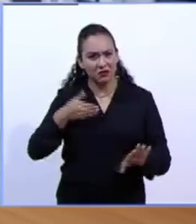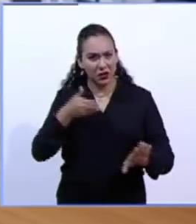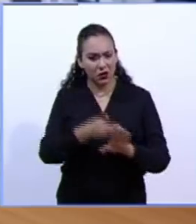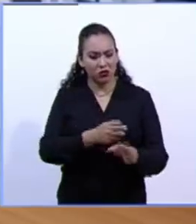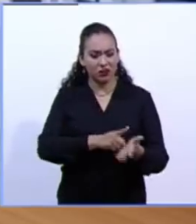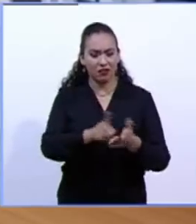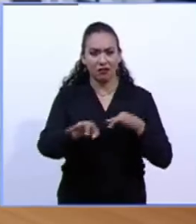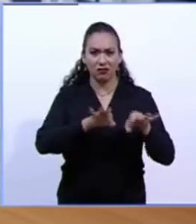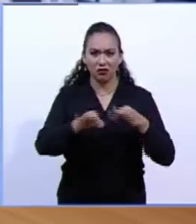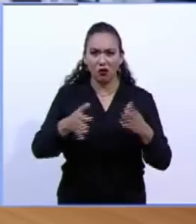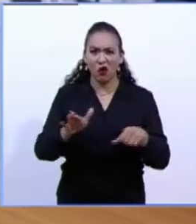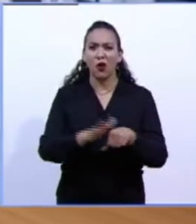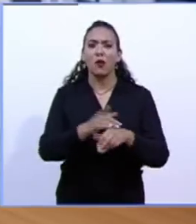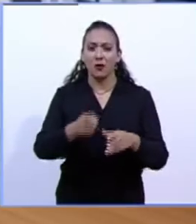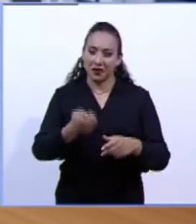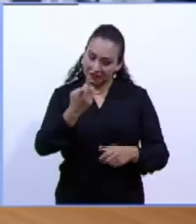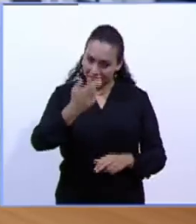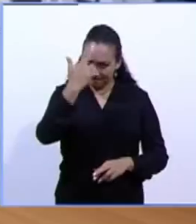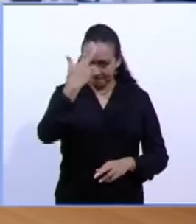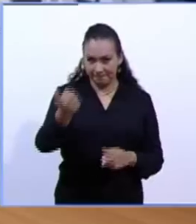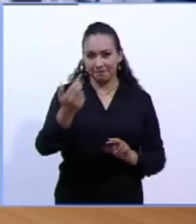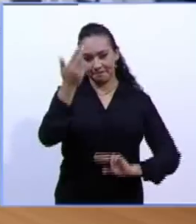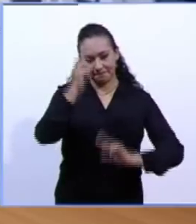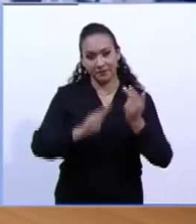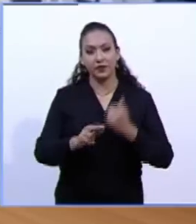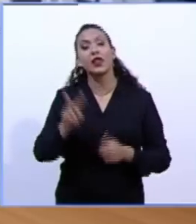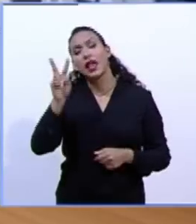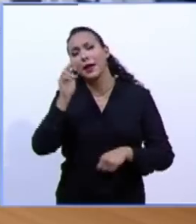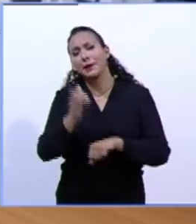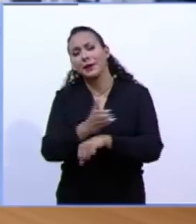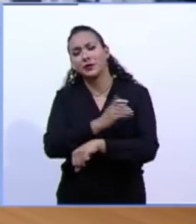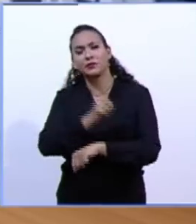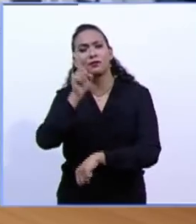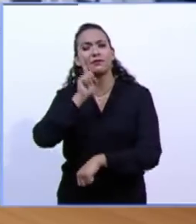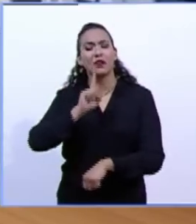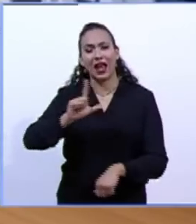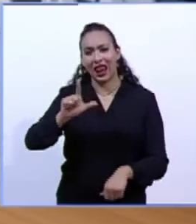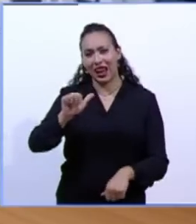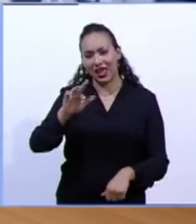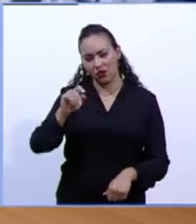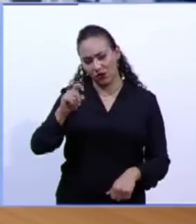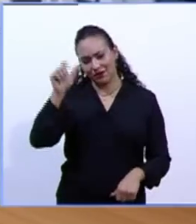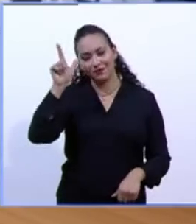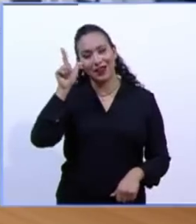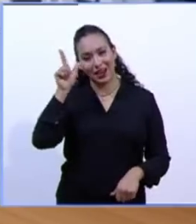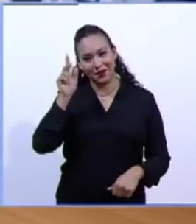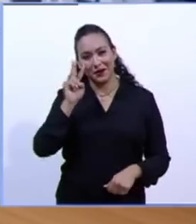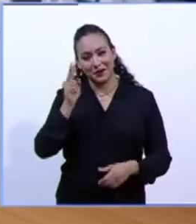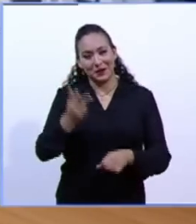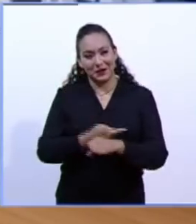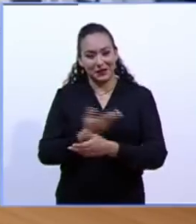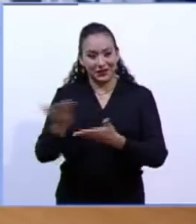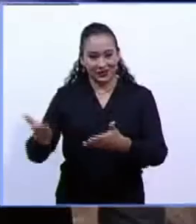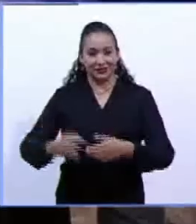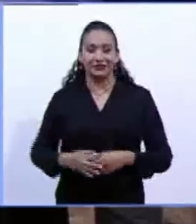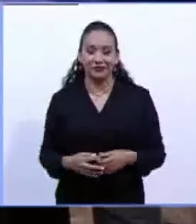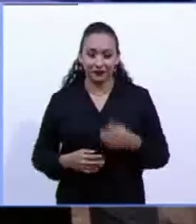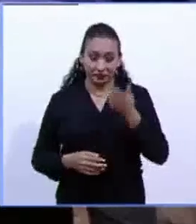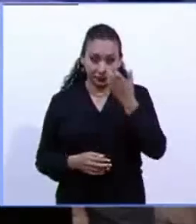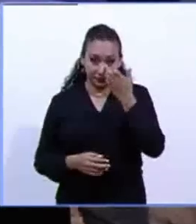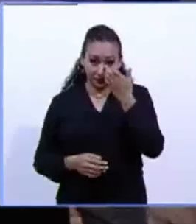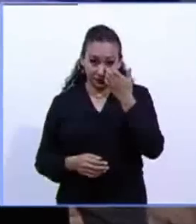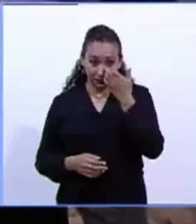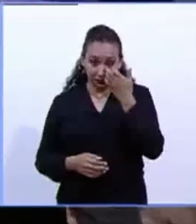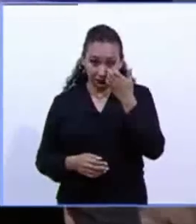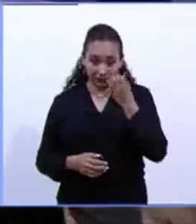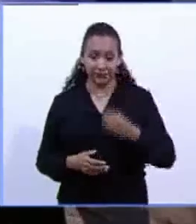laborales. Desde ahí el reporte de mi compañera Laura Murillo con los detalles. Adelante, Laura, te escuchamos.